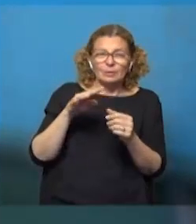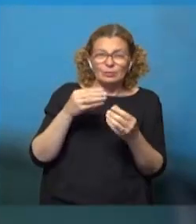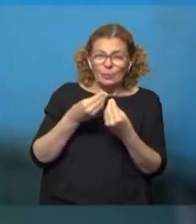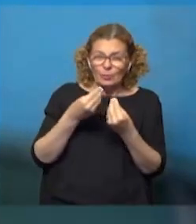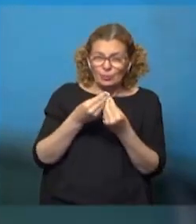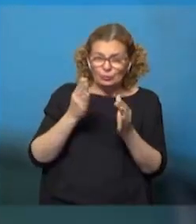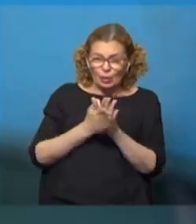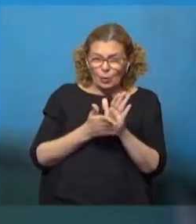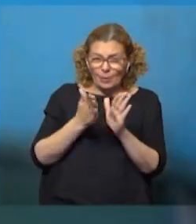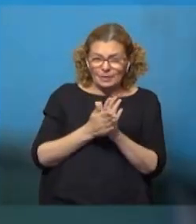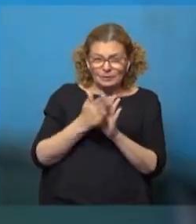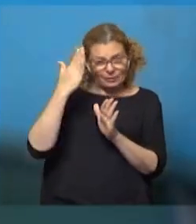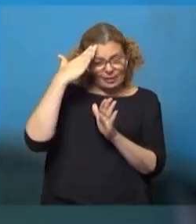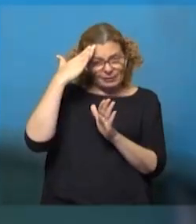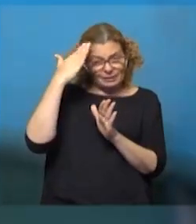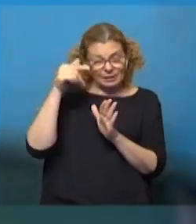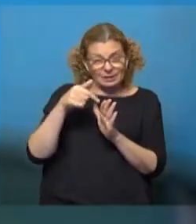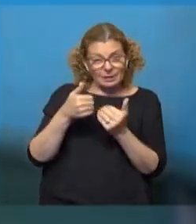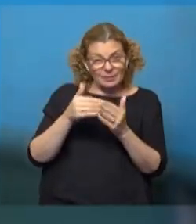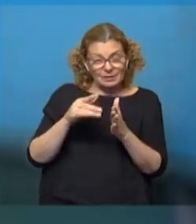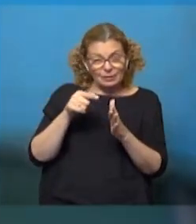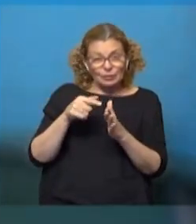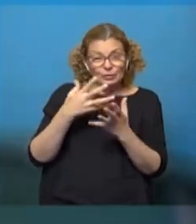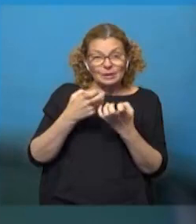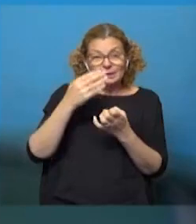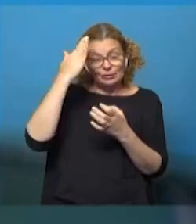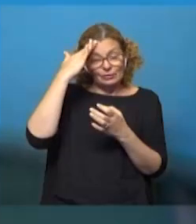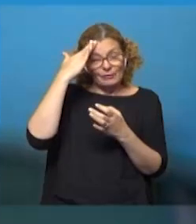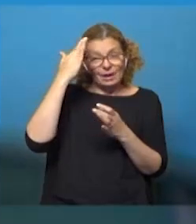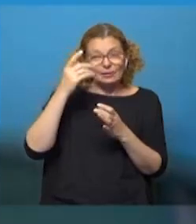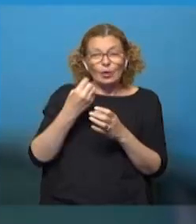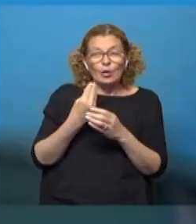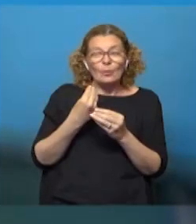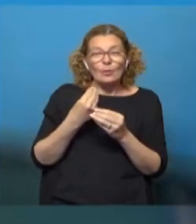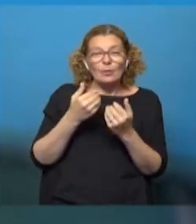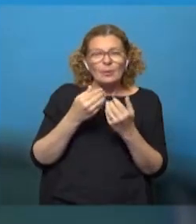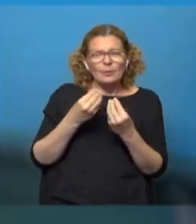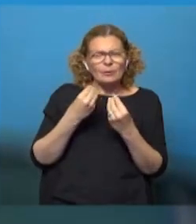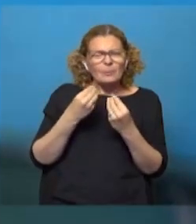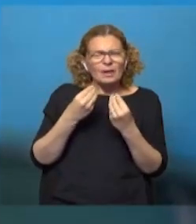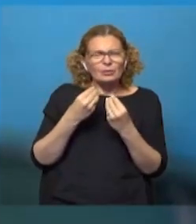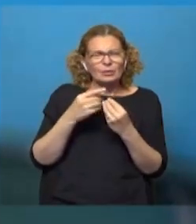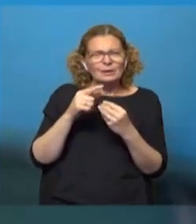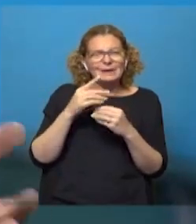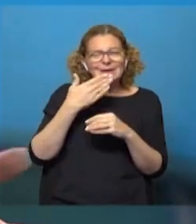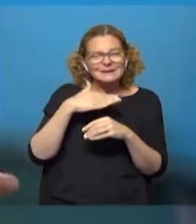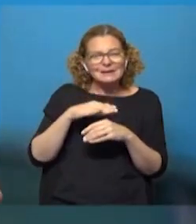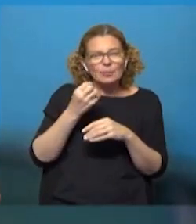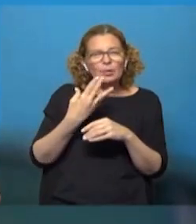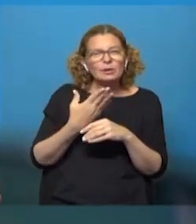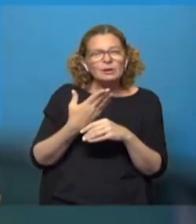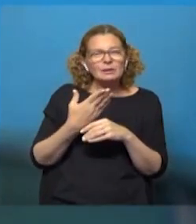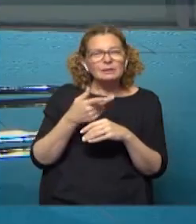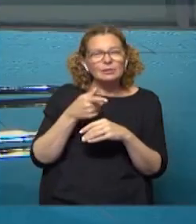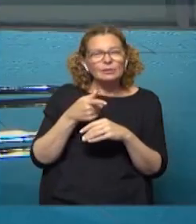muchos documentos y a partir de allí lo que yo quiero saber es cómo ocurrieron las cosas y tratar de entender Por qué